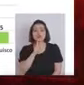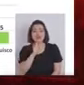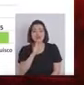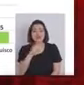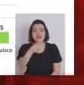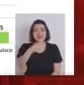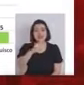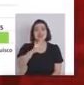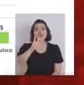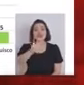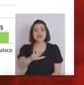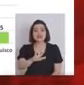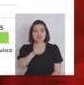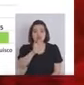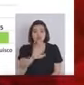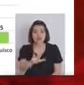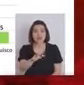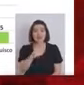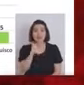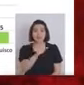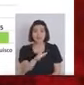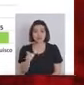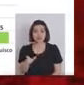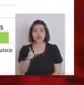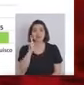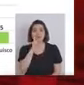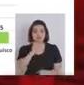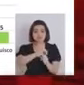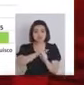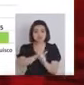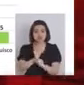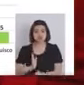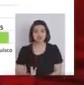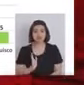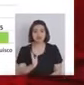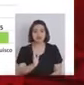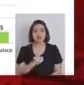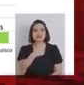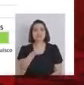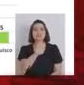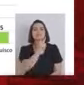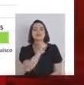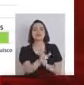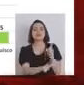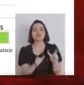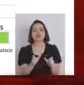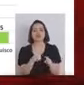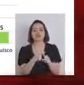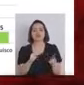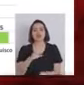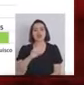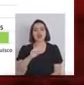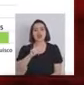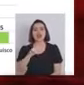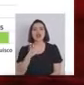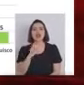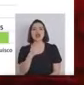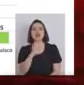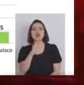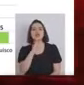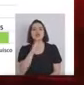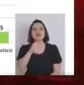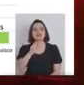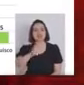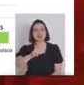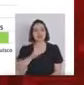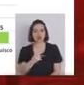de Salud, evidentemente como una respuesta a poder entregar esas camas que, claro, son 180, pero el gobierno también ha